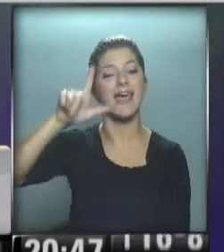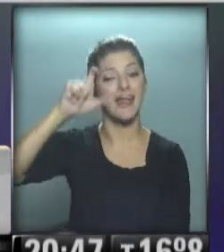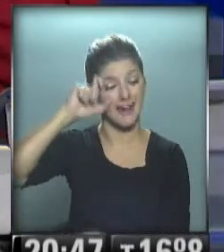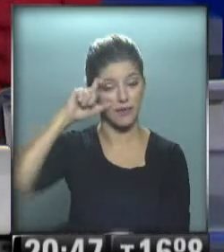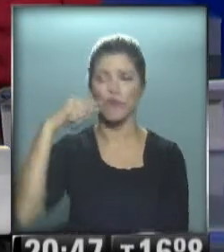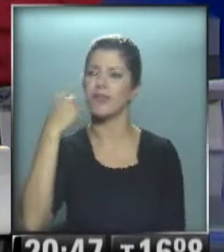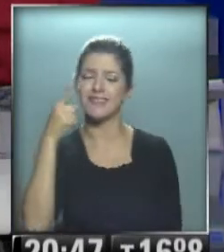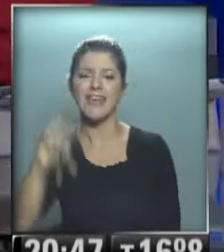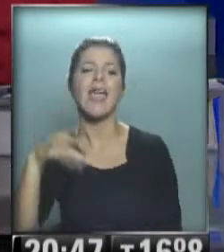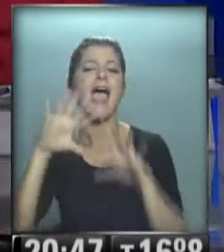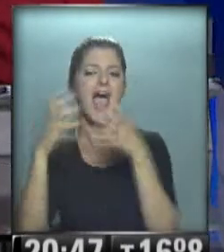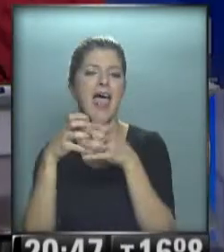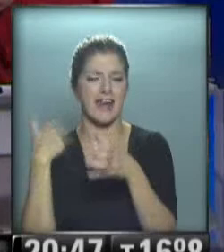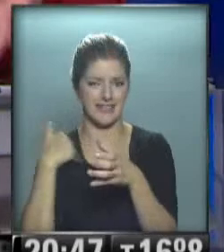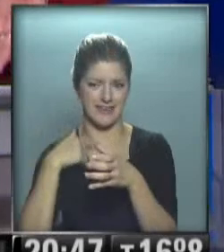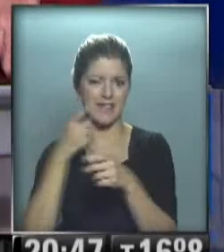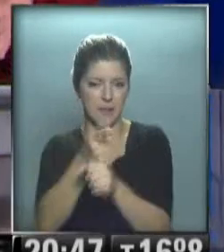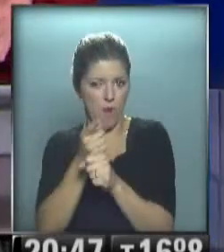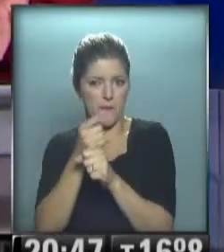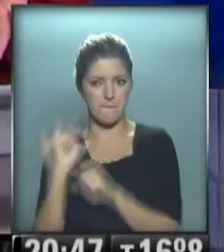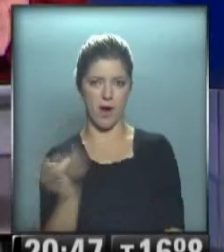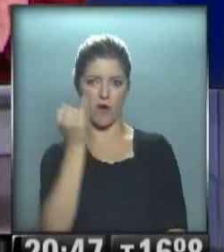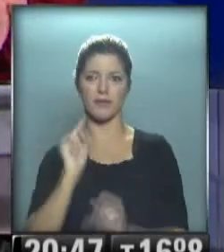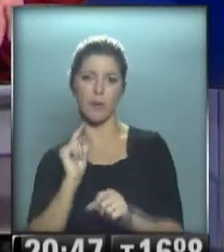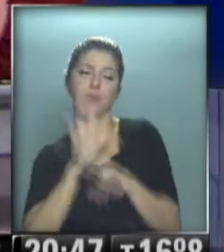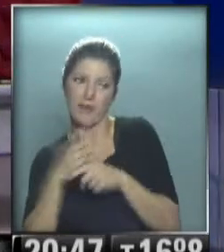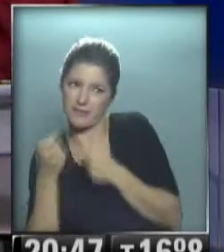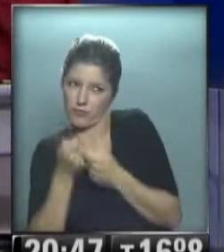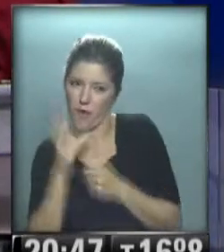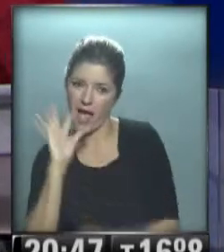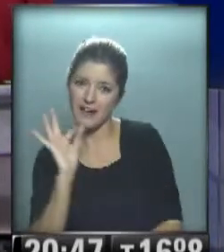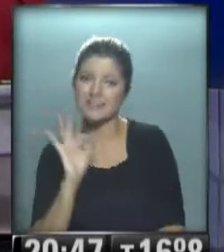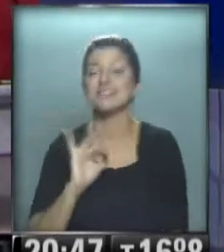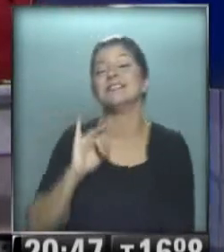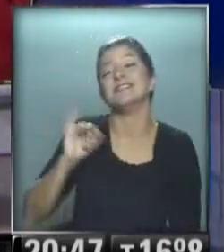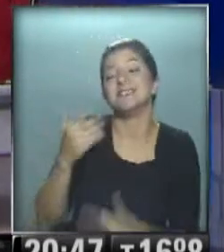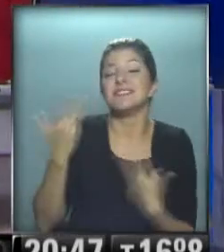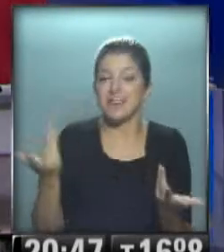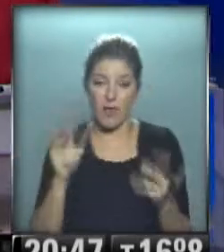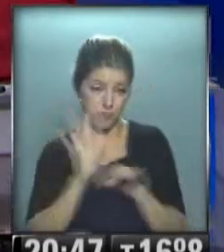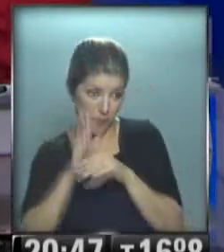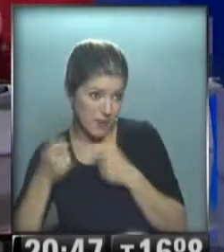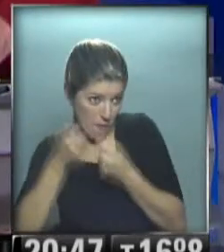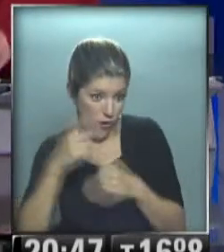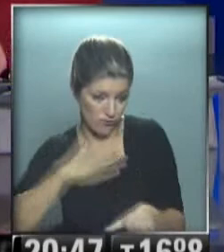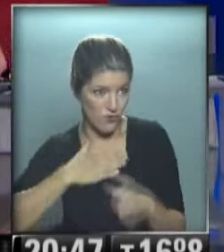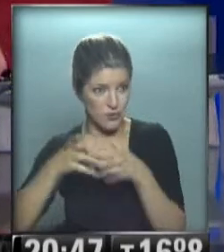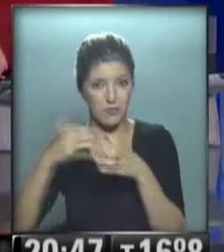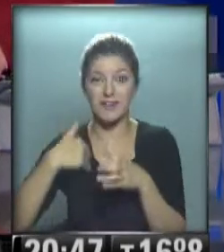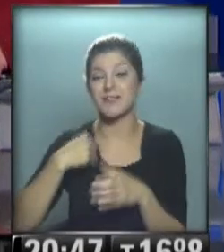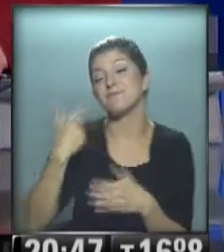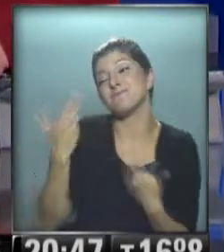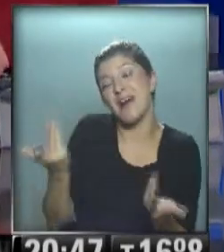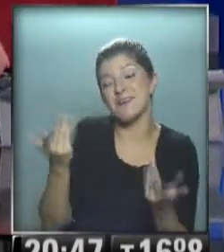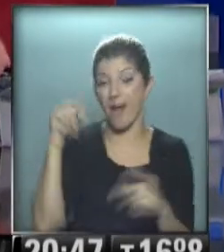la Argentina tiene el mejor ataque, está poniendo unas fichas también, me parece. Está haciendo una apuesta a nuestro seleccionado. Está bien.